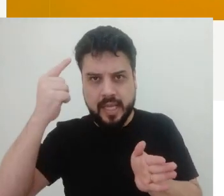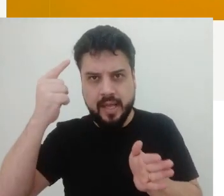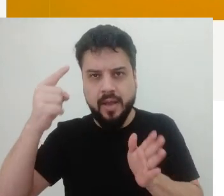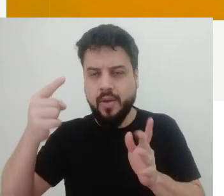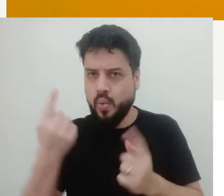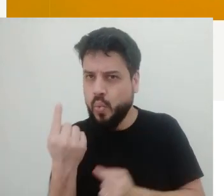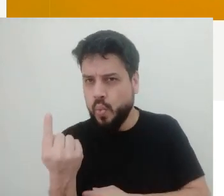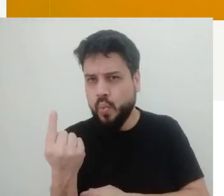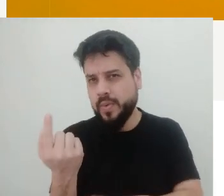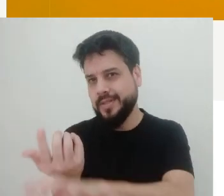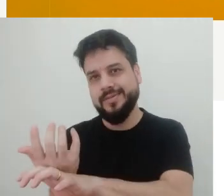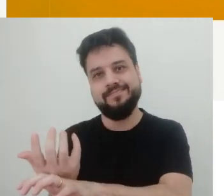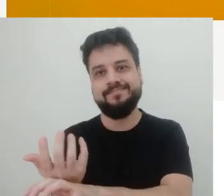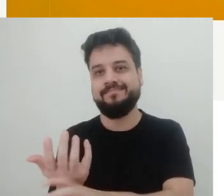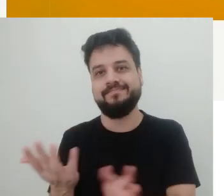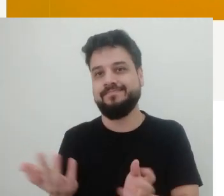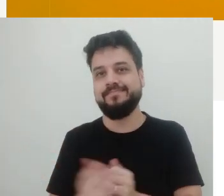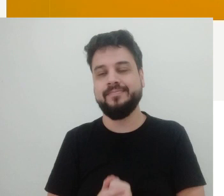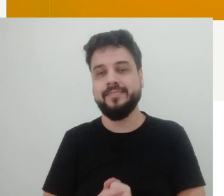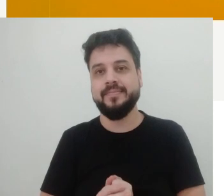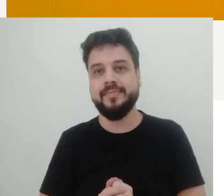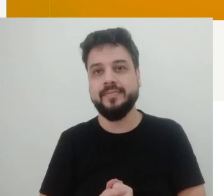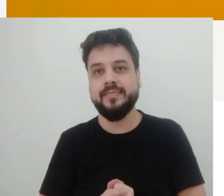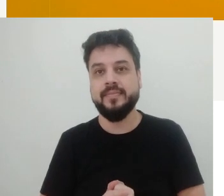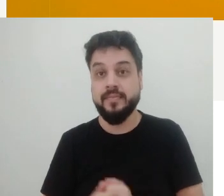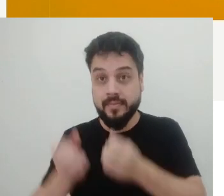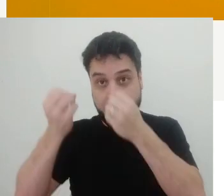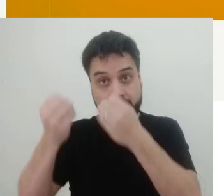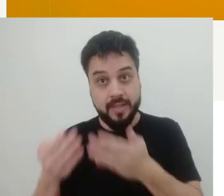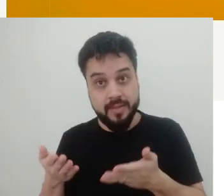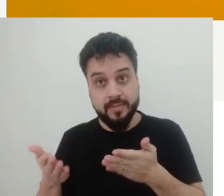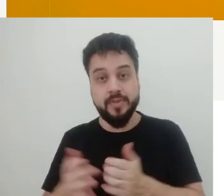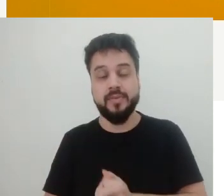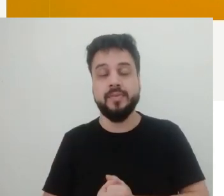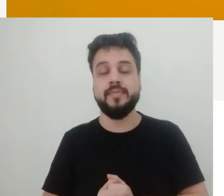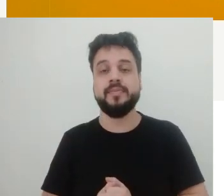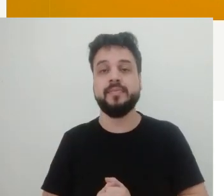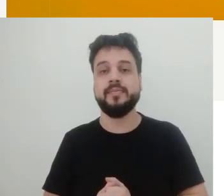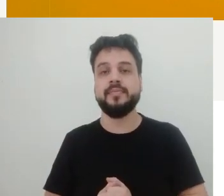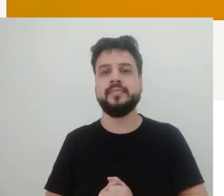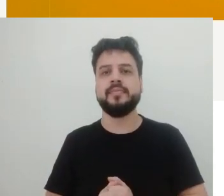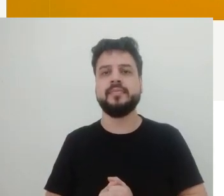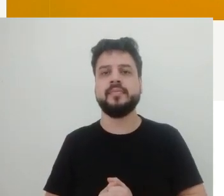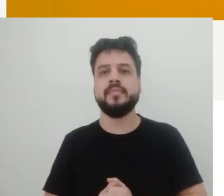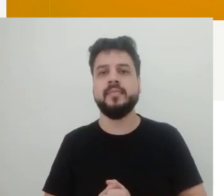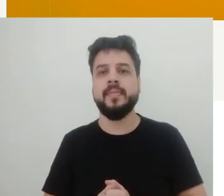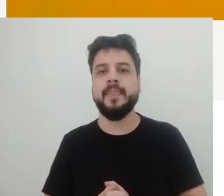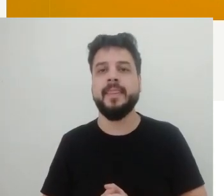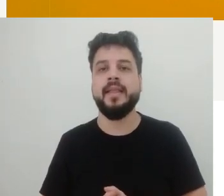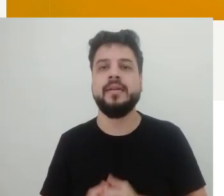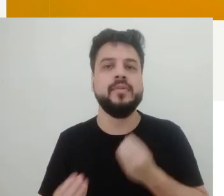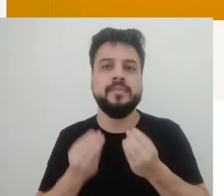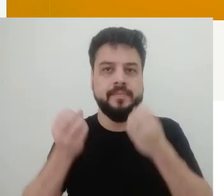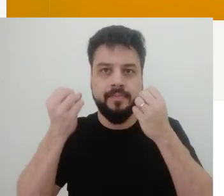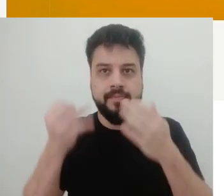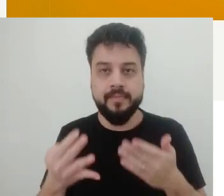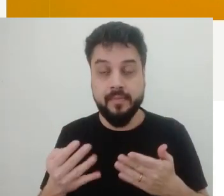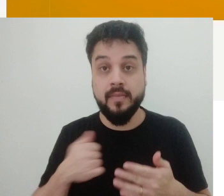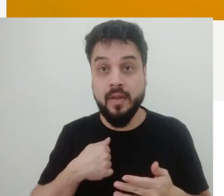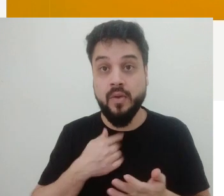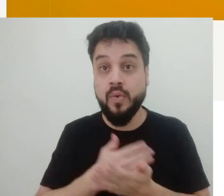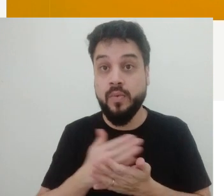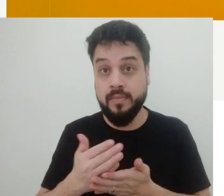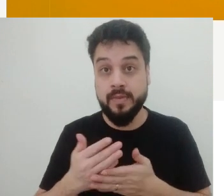en estudios de las ideas con la escuela latinoamericana, es decir, Leopoldo